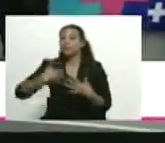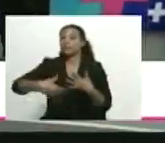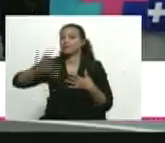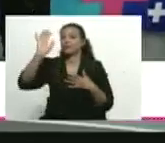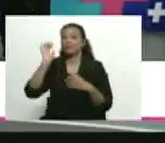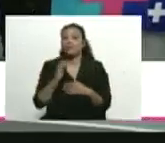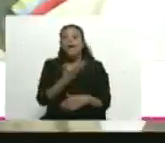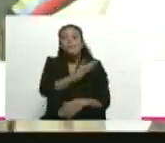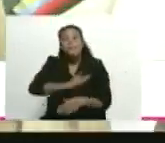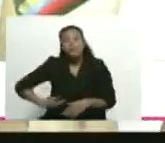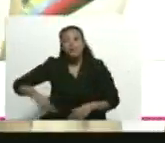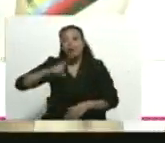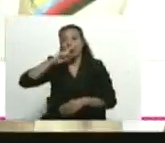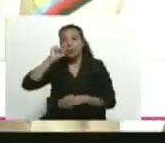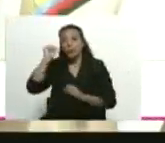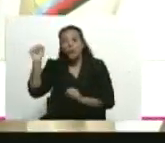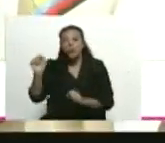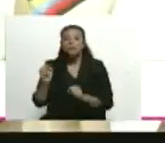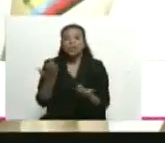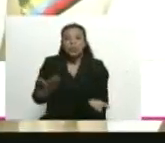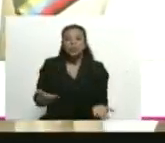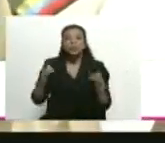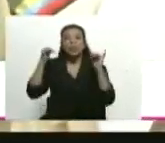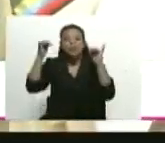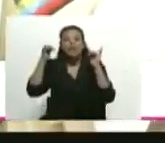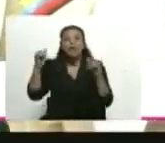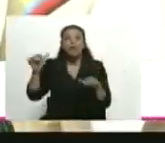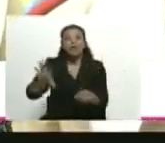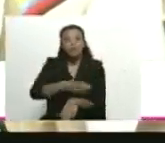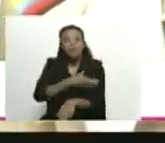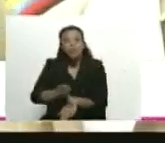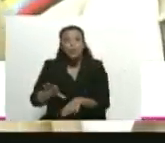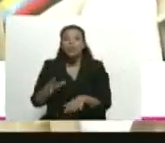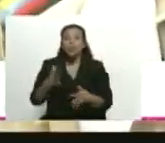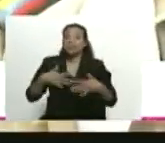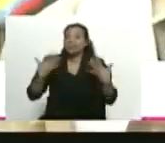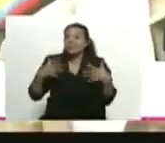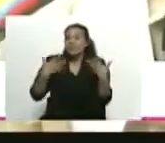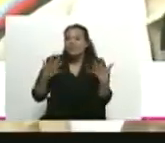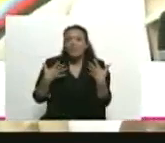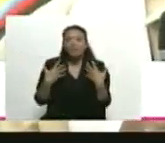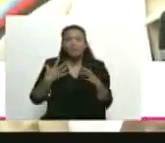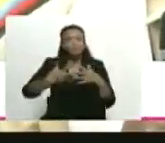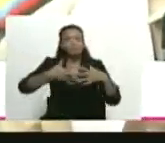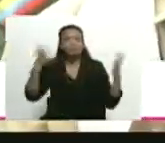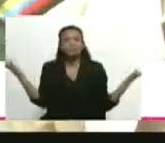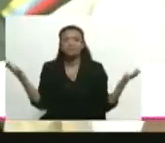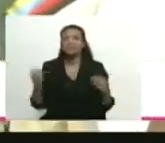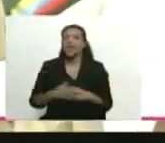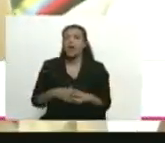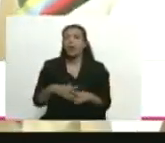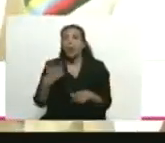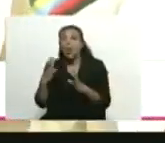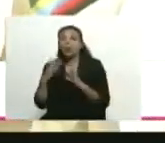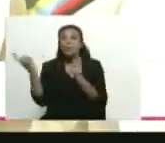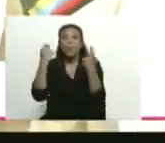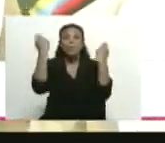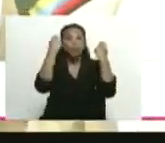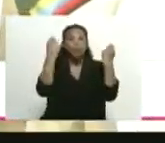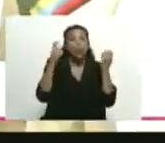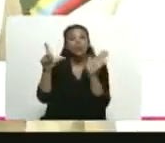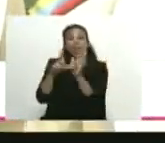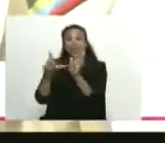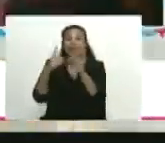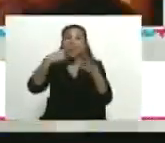presidente, en la Ruta Life, nosotros como estudiantes hemos disfrutado al máximo con las otras promociones